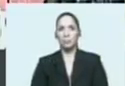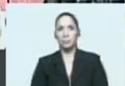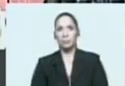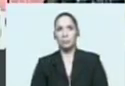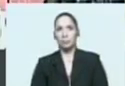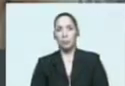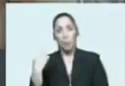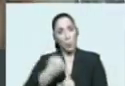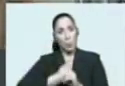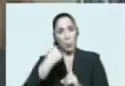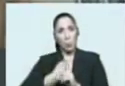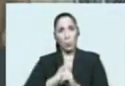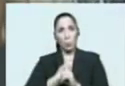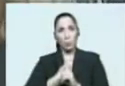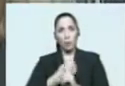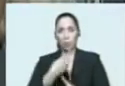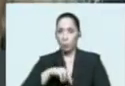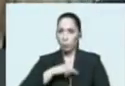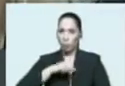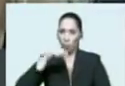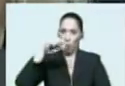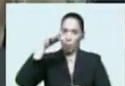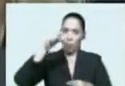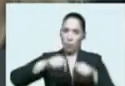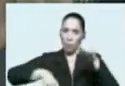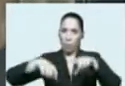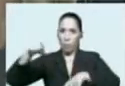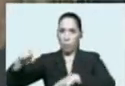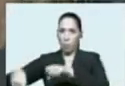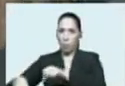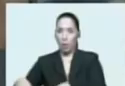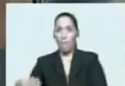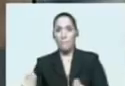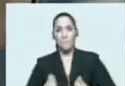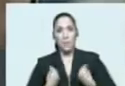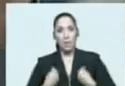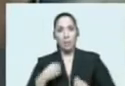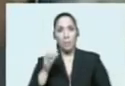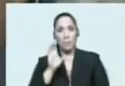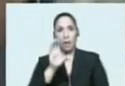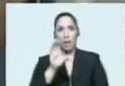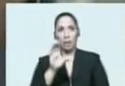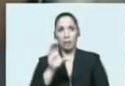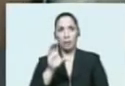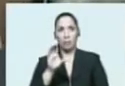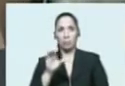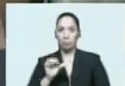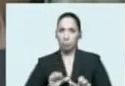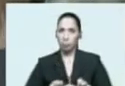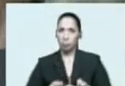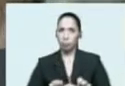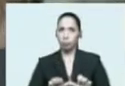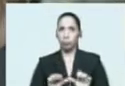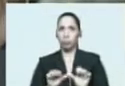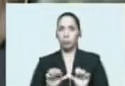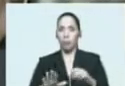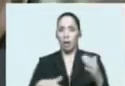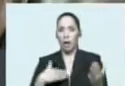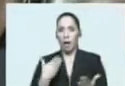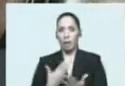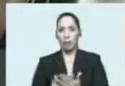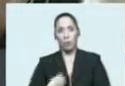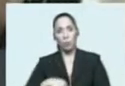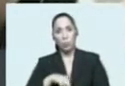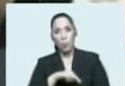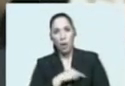fértiles que seguimos cosechando para que la vida de la patria siga su sendero y no ser inexorable hacia nuestro horizonte